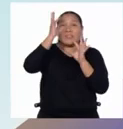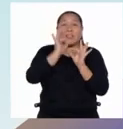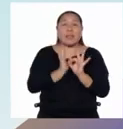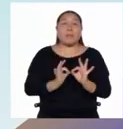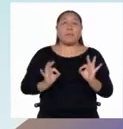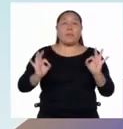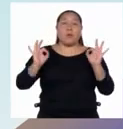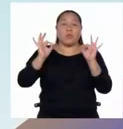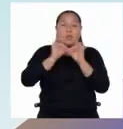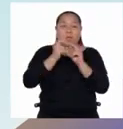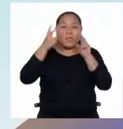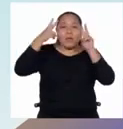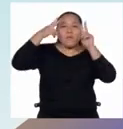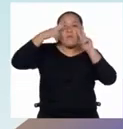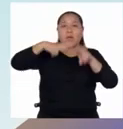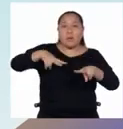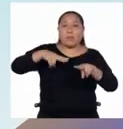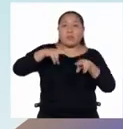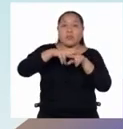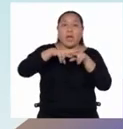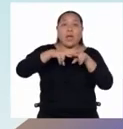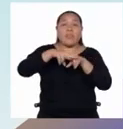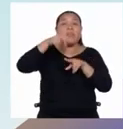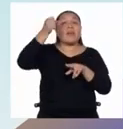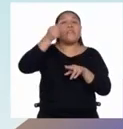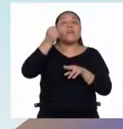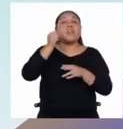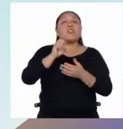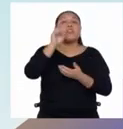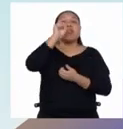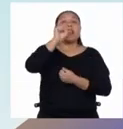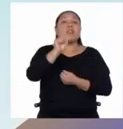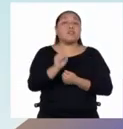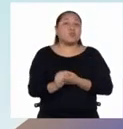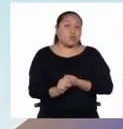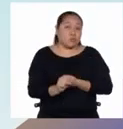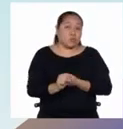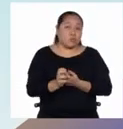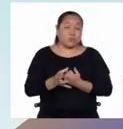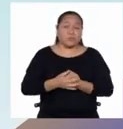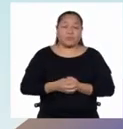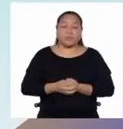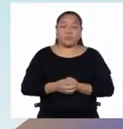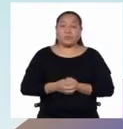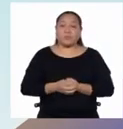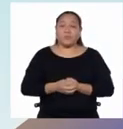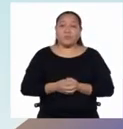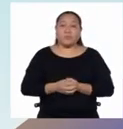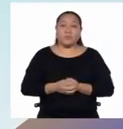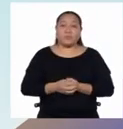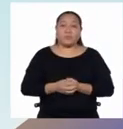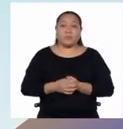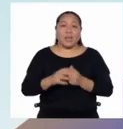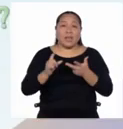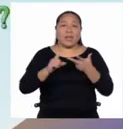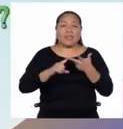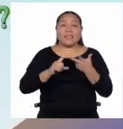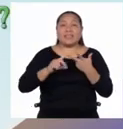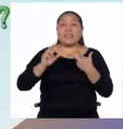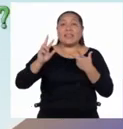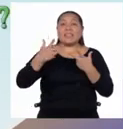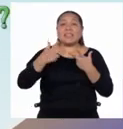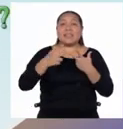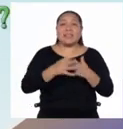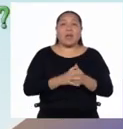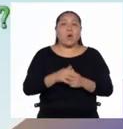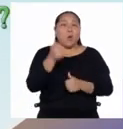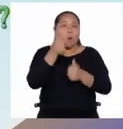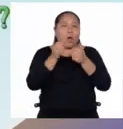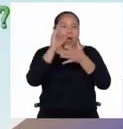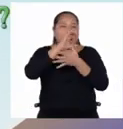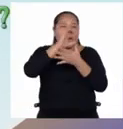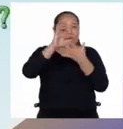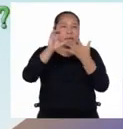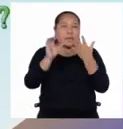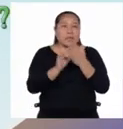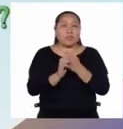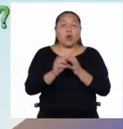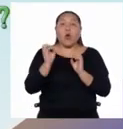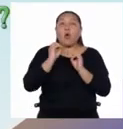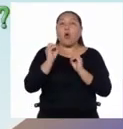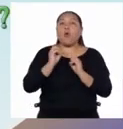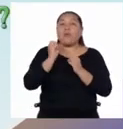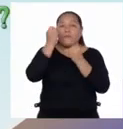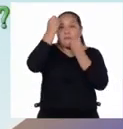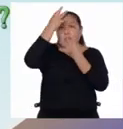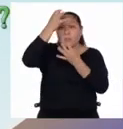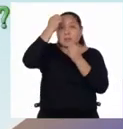relevante identificamos en el ferrocarril del sur? Tercera, ¿qué características o